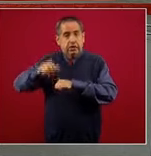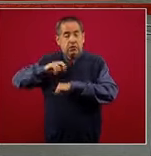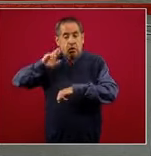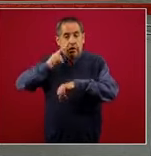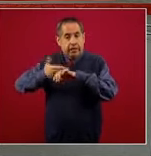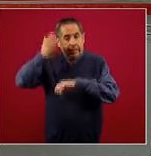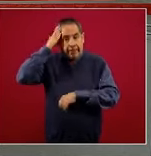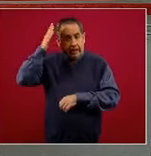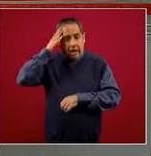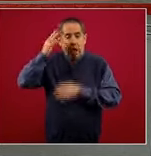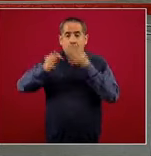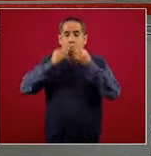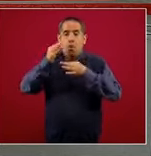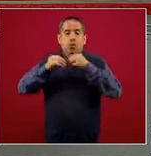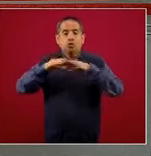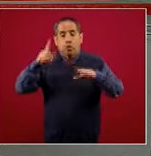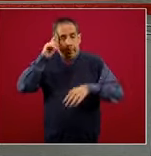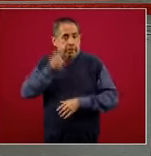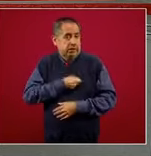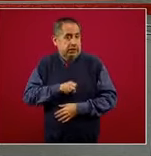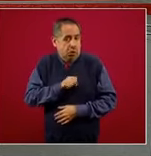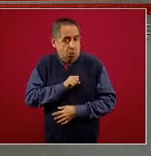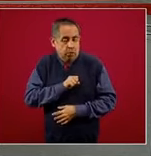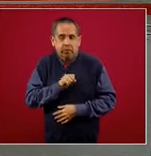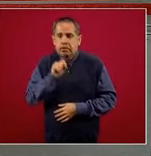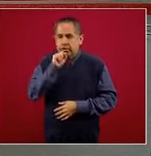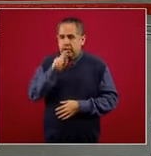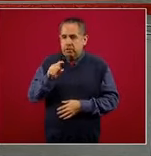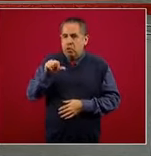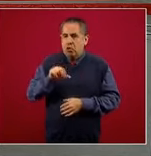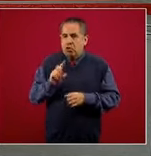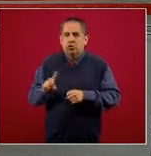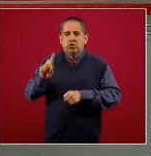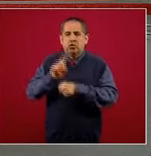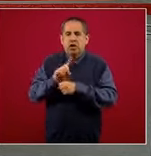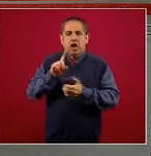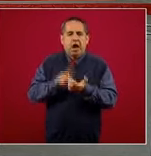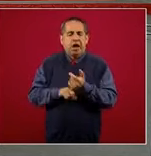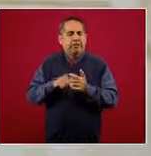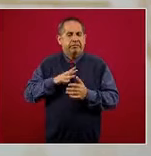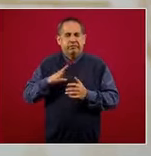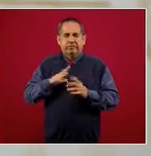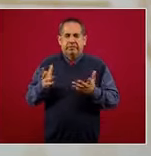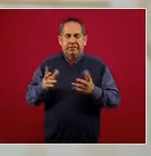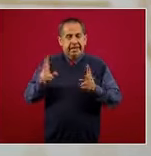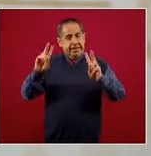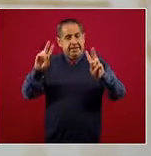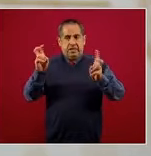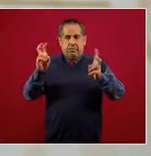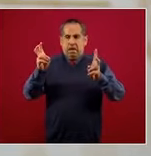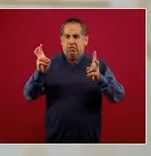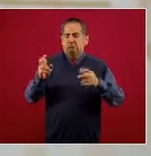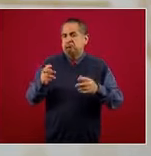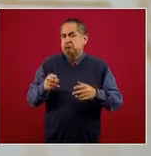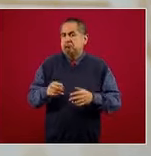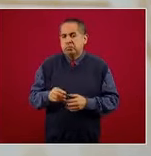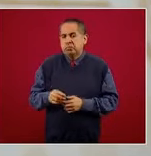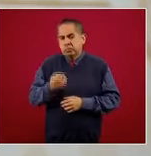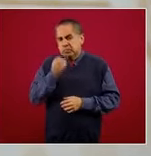de Promoción de la Salud, quien además trae para el día de hoy un tema